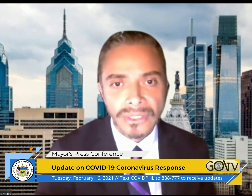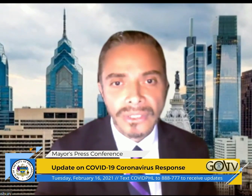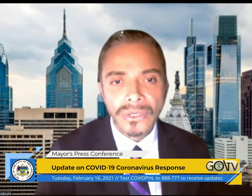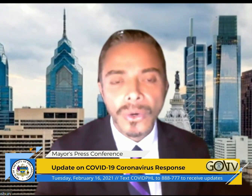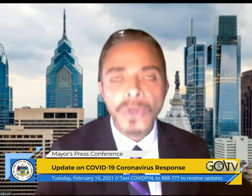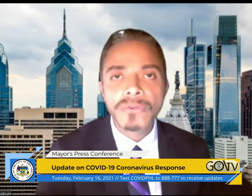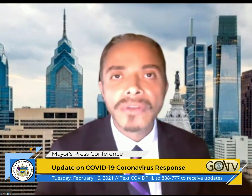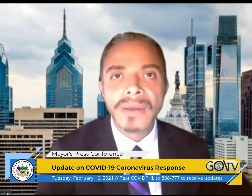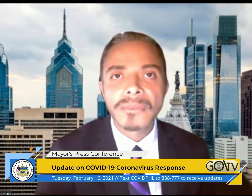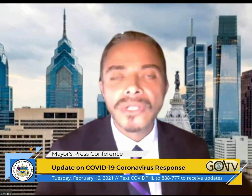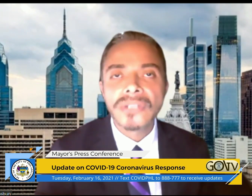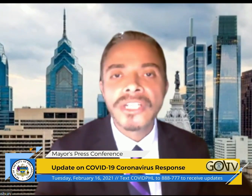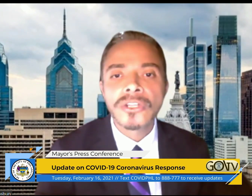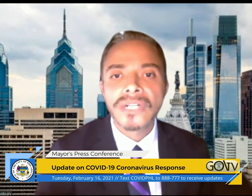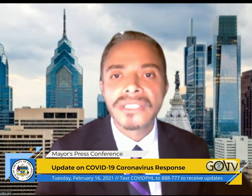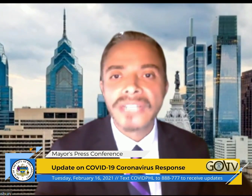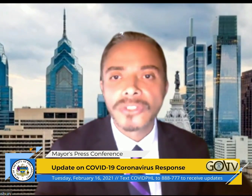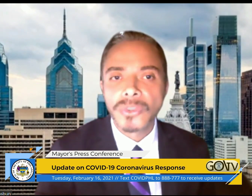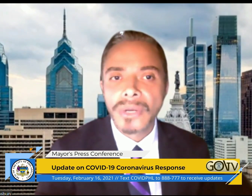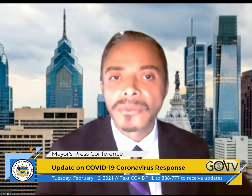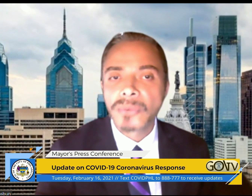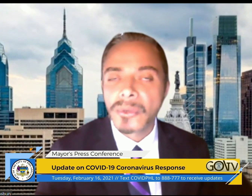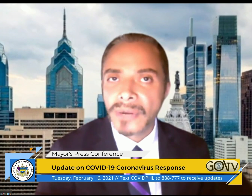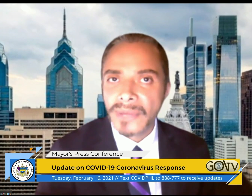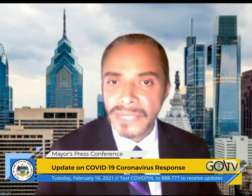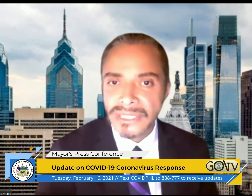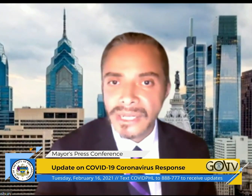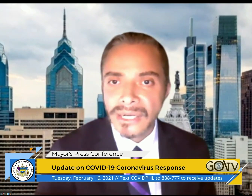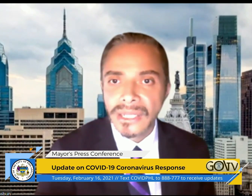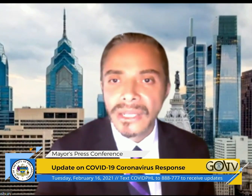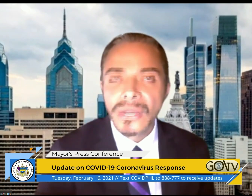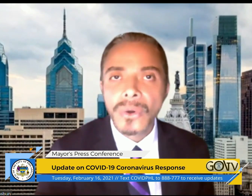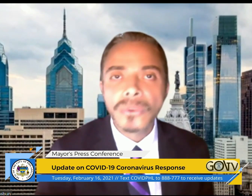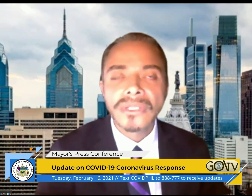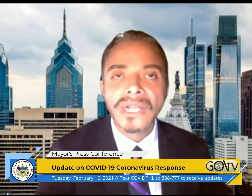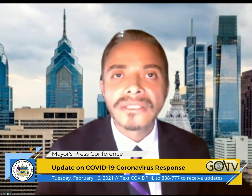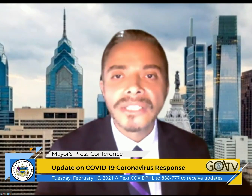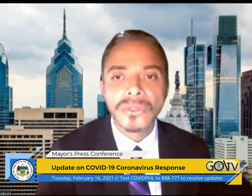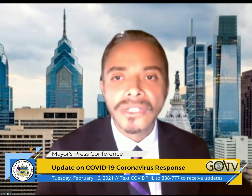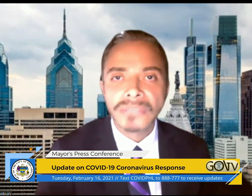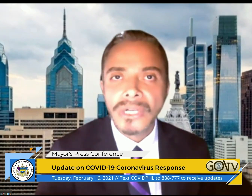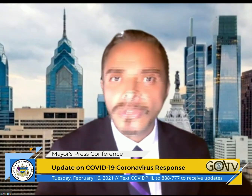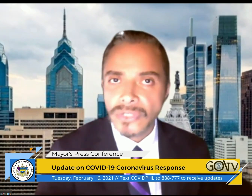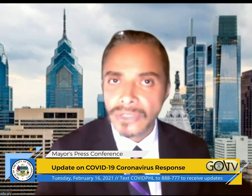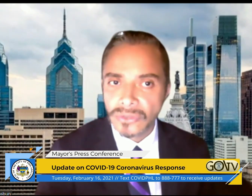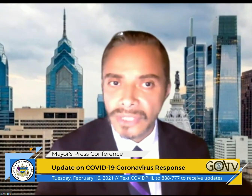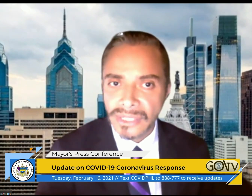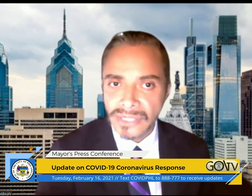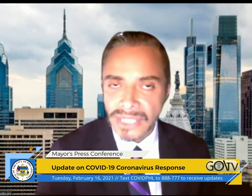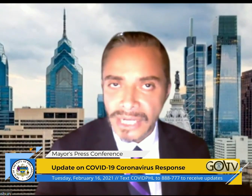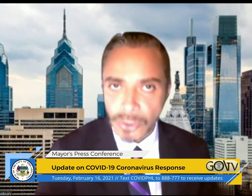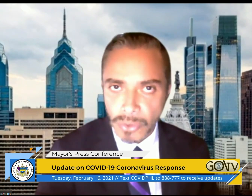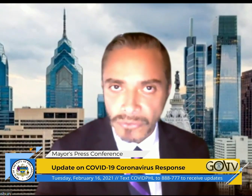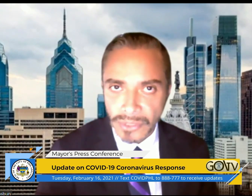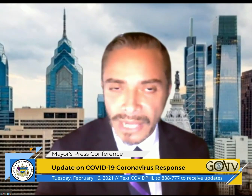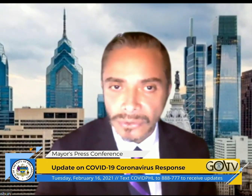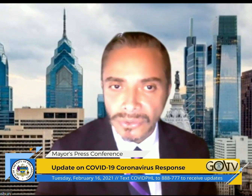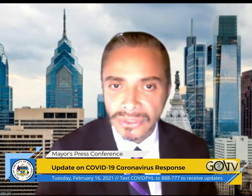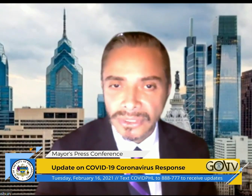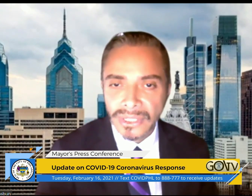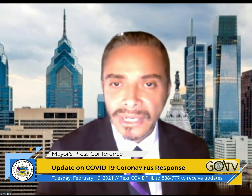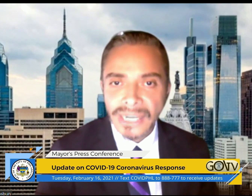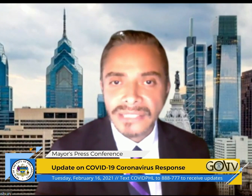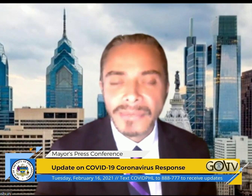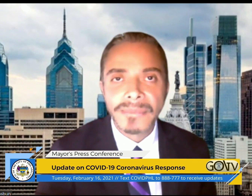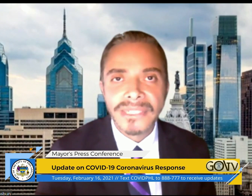hoy. Hoy confirmamos 103 casos nuevos por prueba PCR, con un total de 110,836 casos